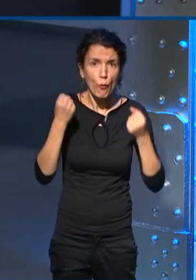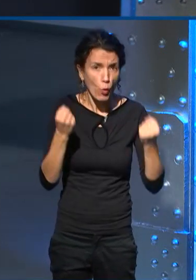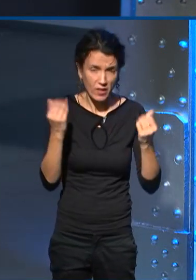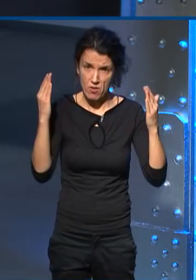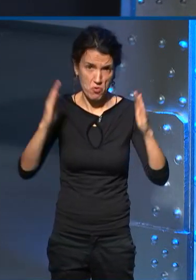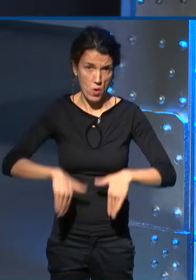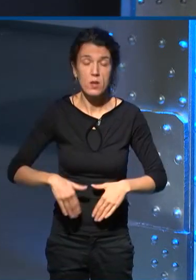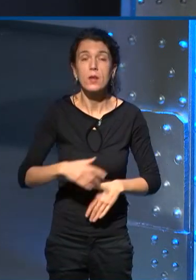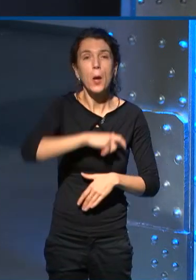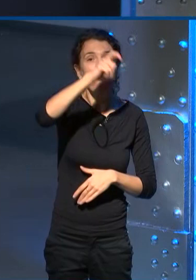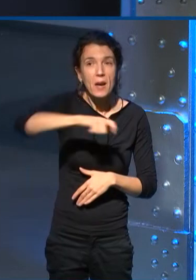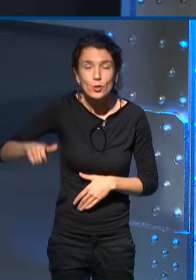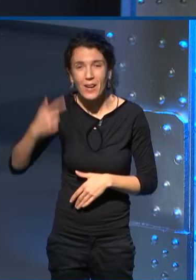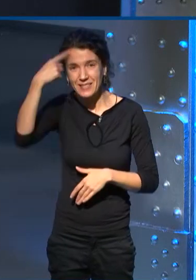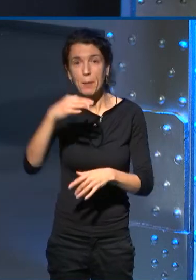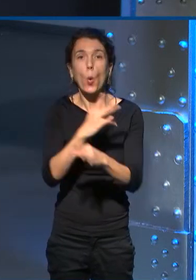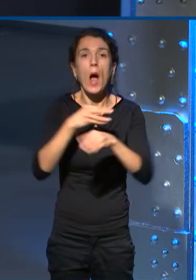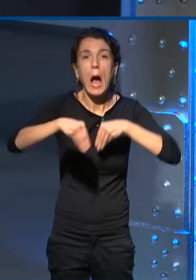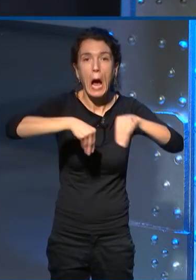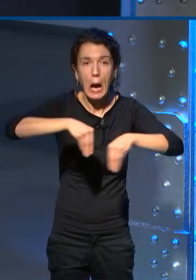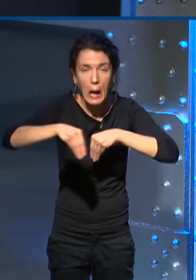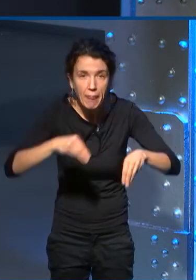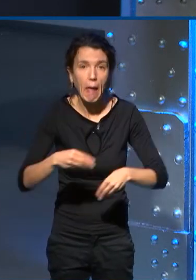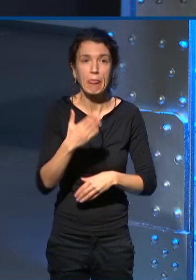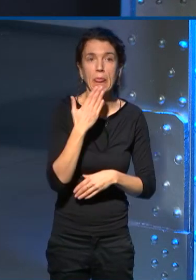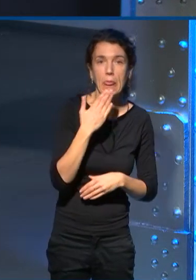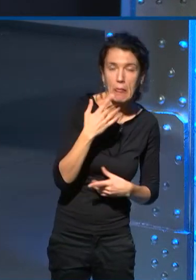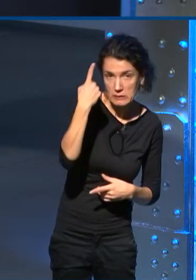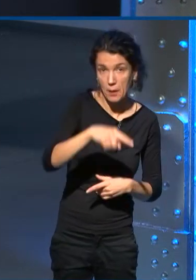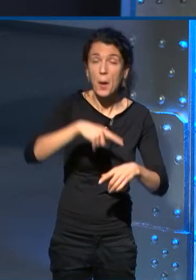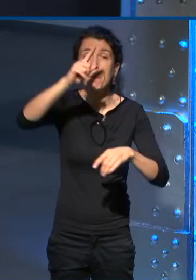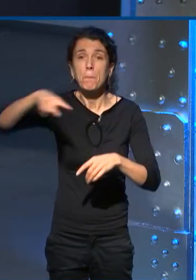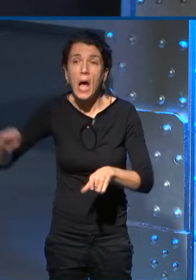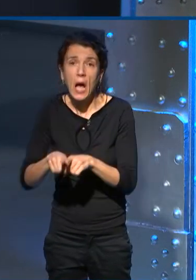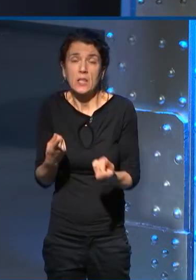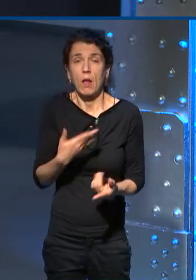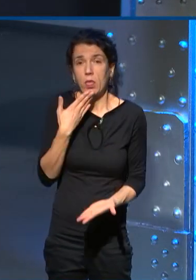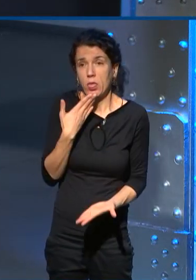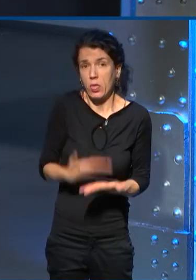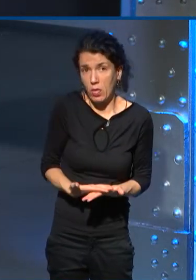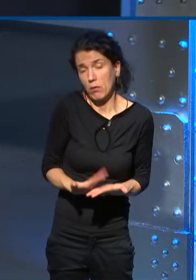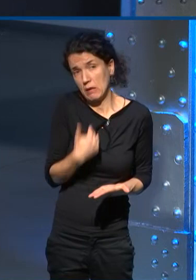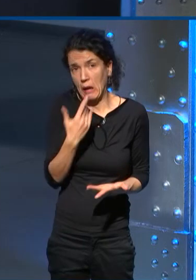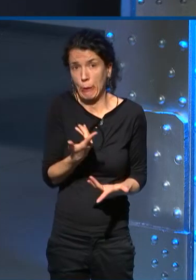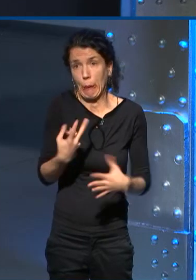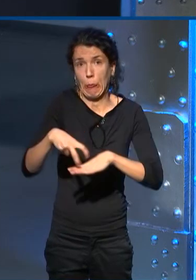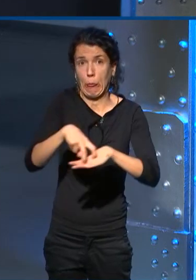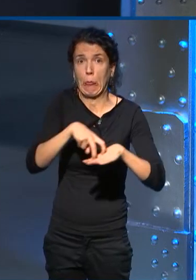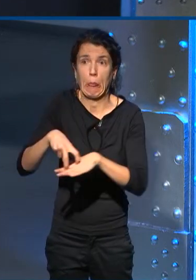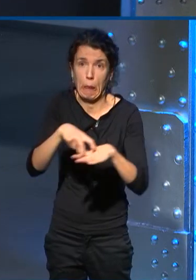tal, sino gente que sepa jugar al ajedrez, que esté más entretenida, porque tantos meses en una nave pequeña pues es algo bastante